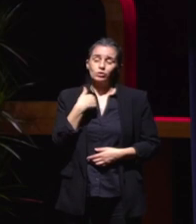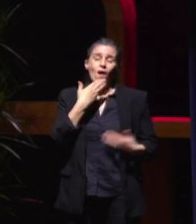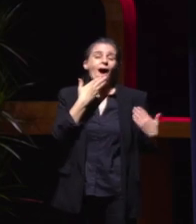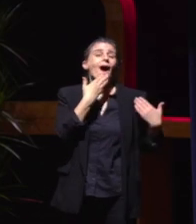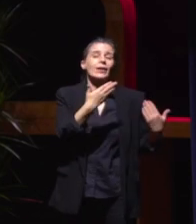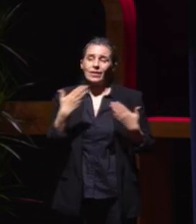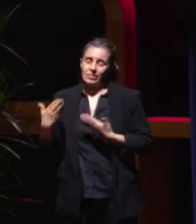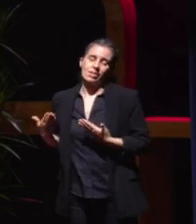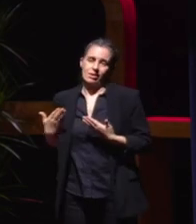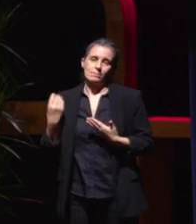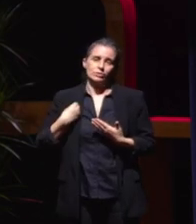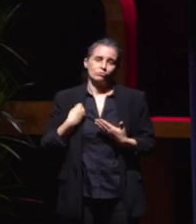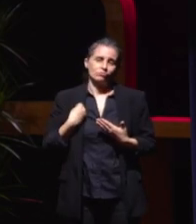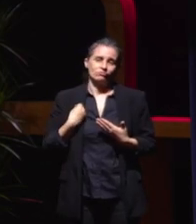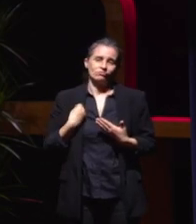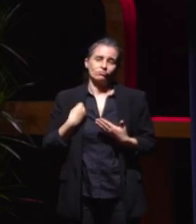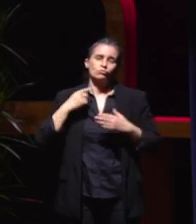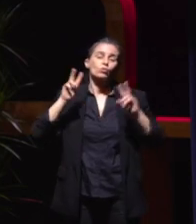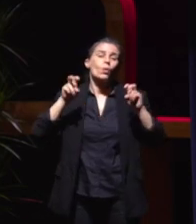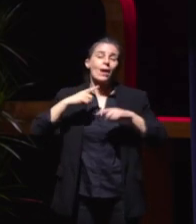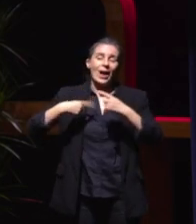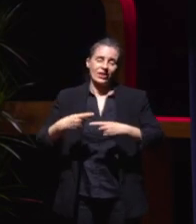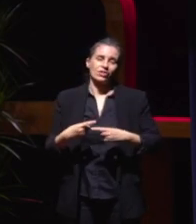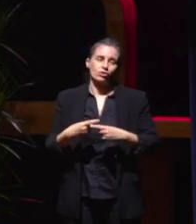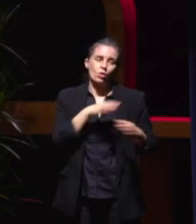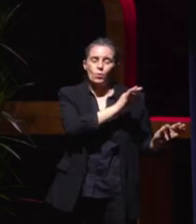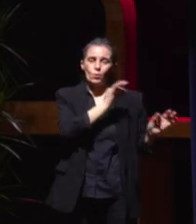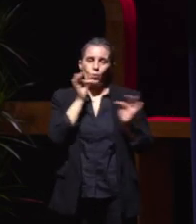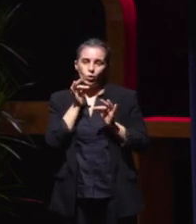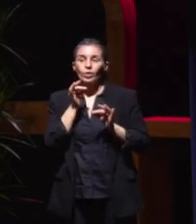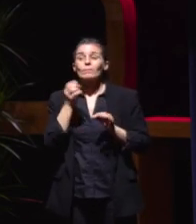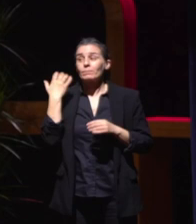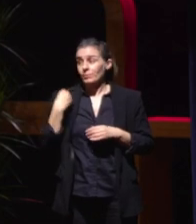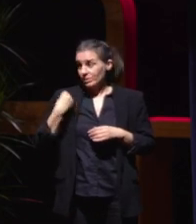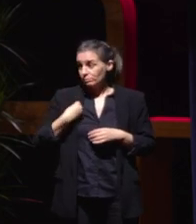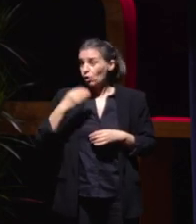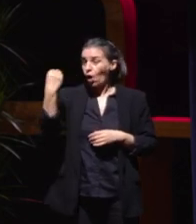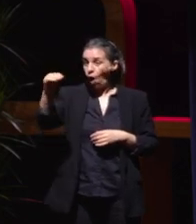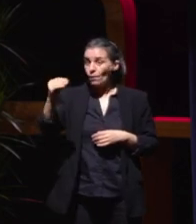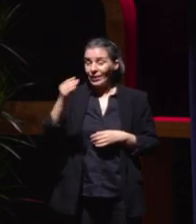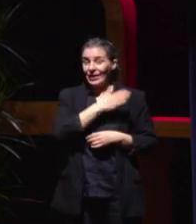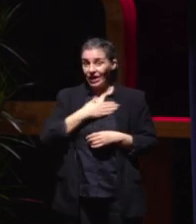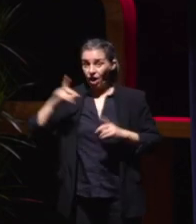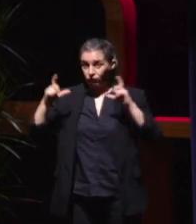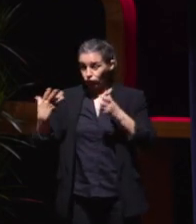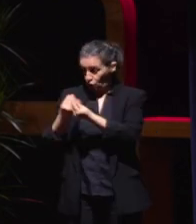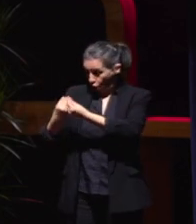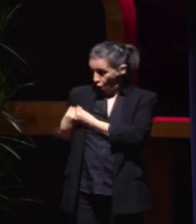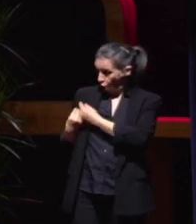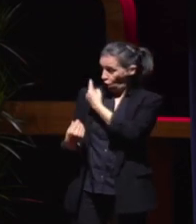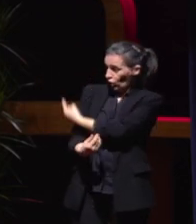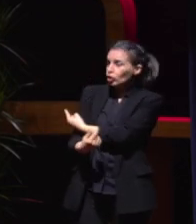nueva generación porque es que yo lloro cuando una chica me dice me voy a hacer una foto contigo digo no si lo que tengo que hacerme la foto contigo soy yo